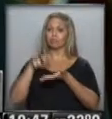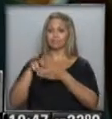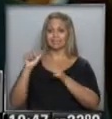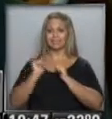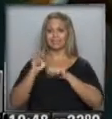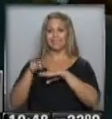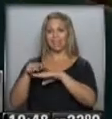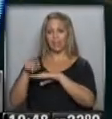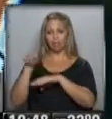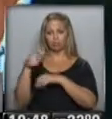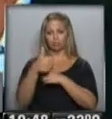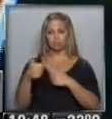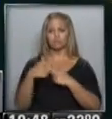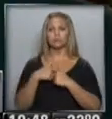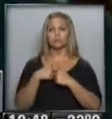el número suficiente